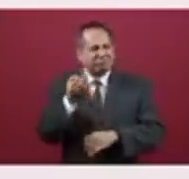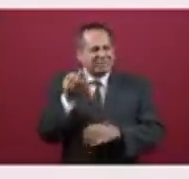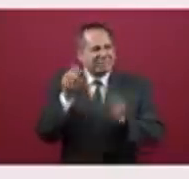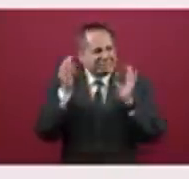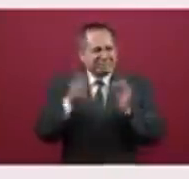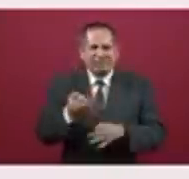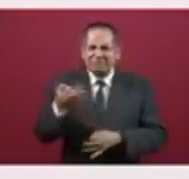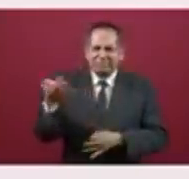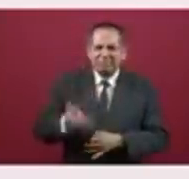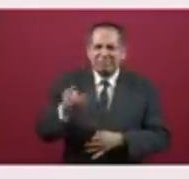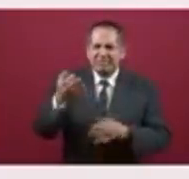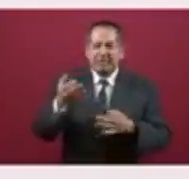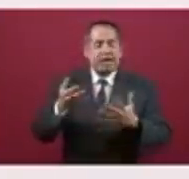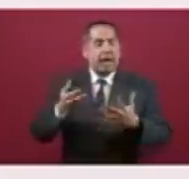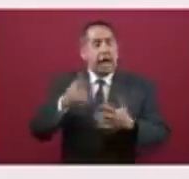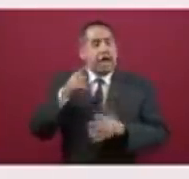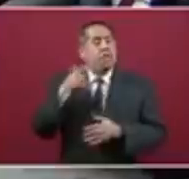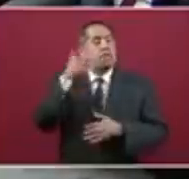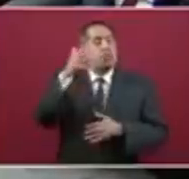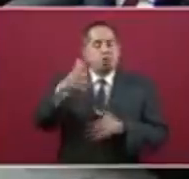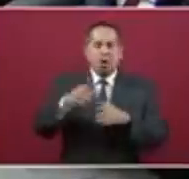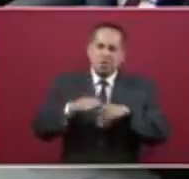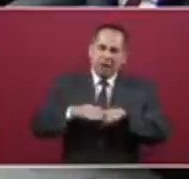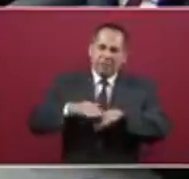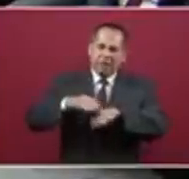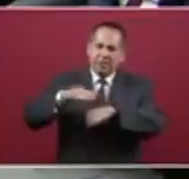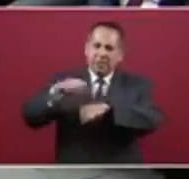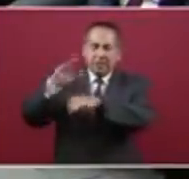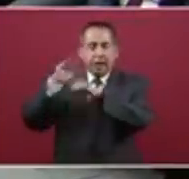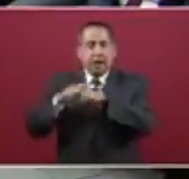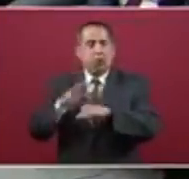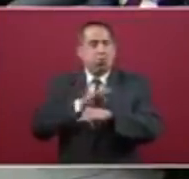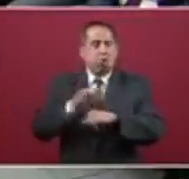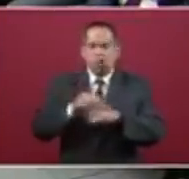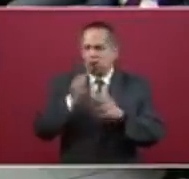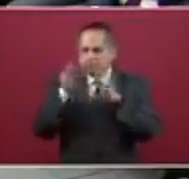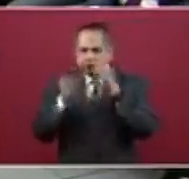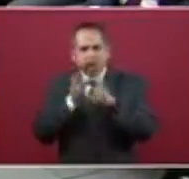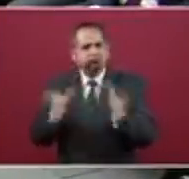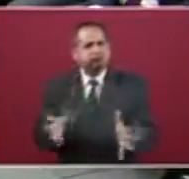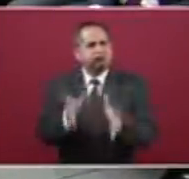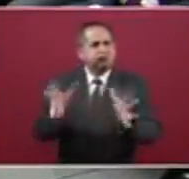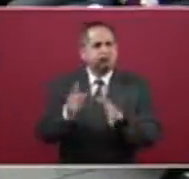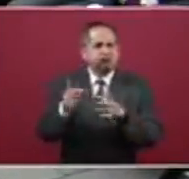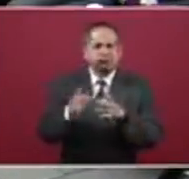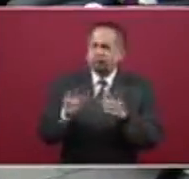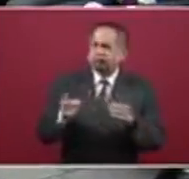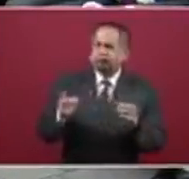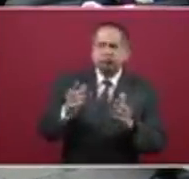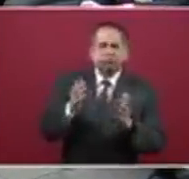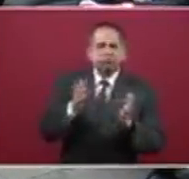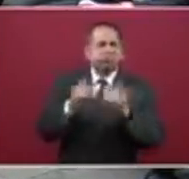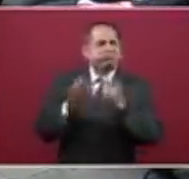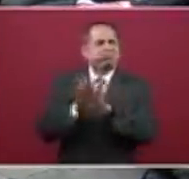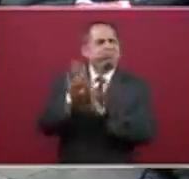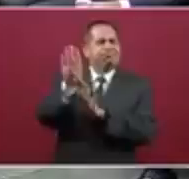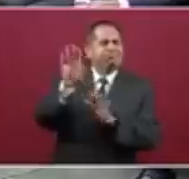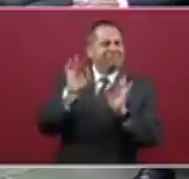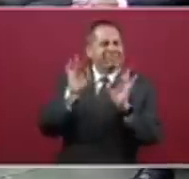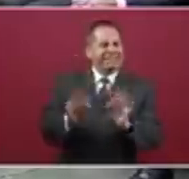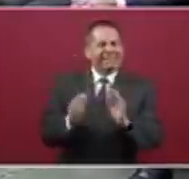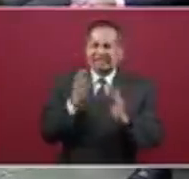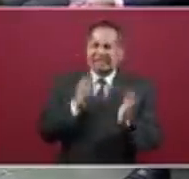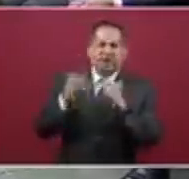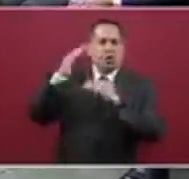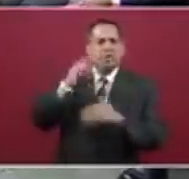y vamos a crecer porque habrá promoción para el desarrollo y la inversión pública se convertirá